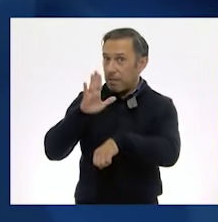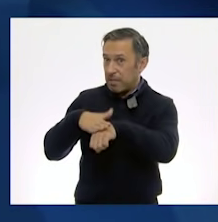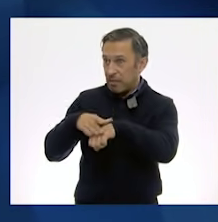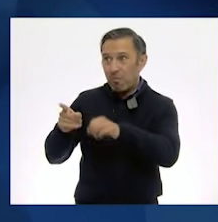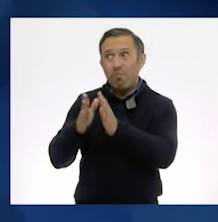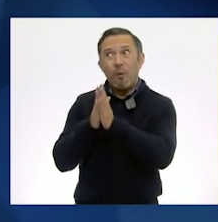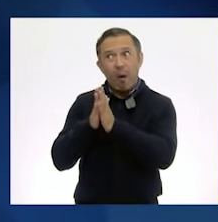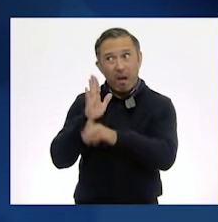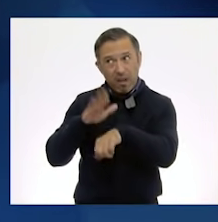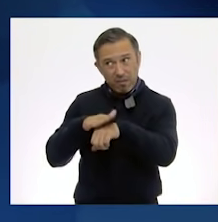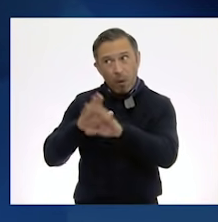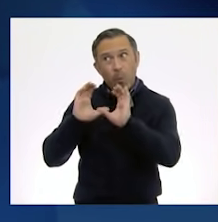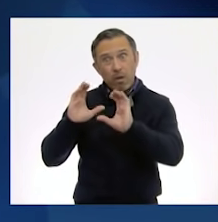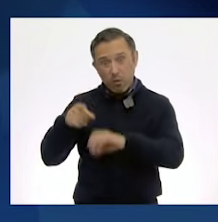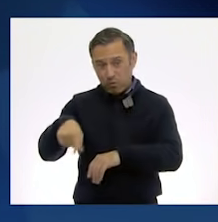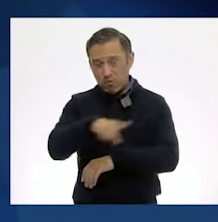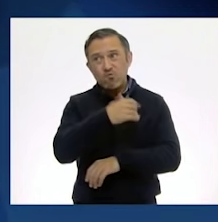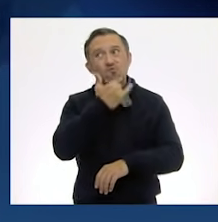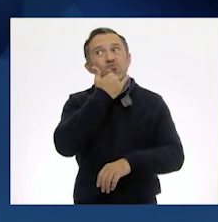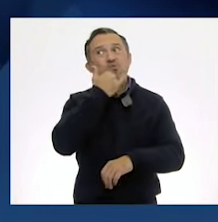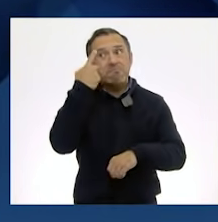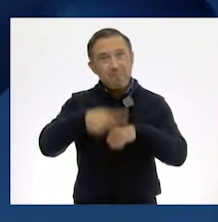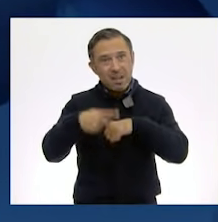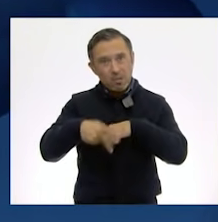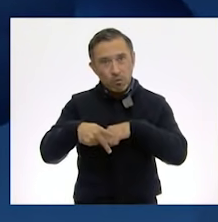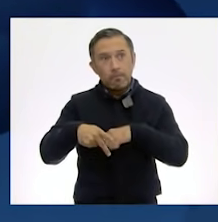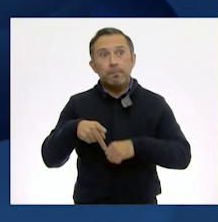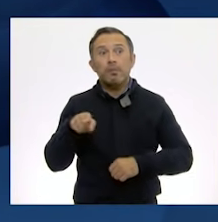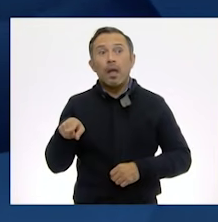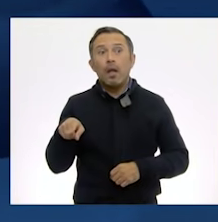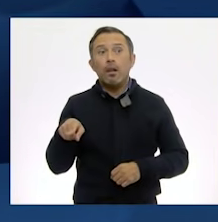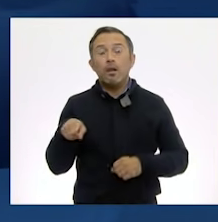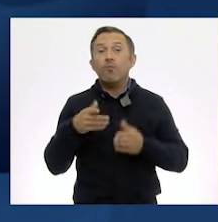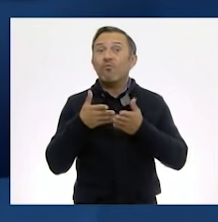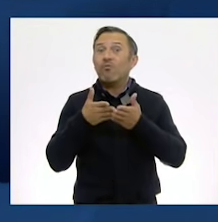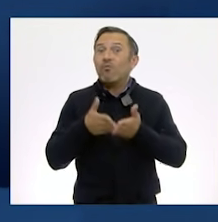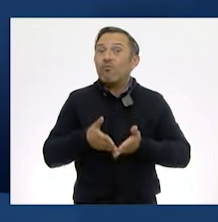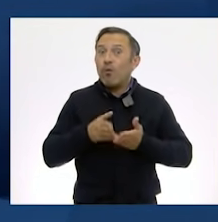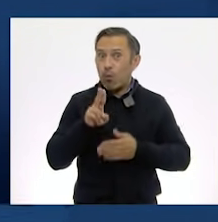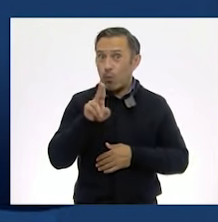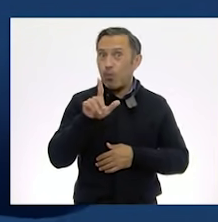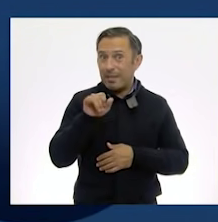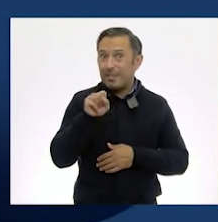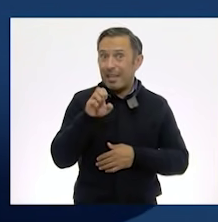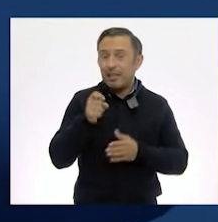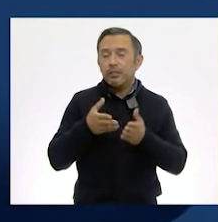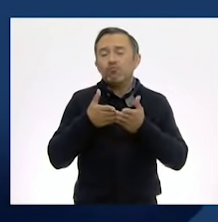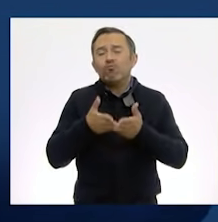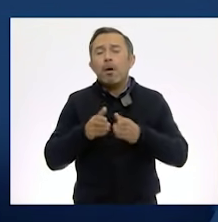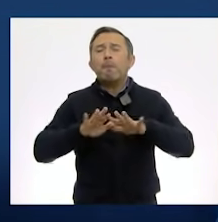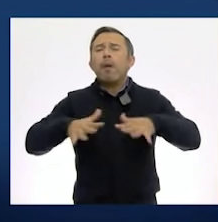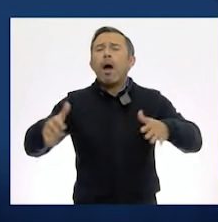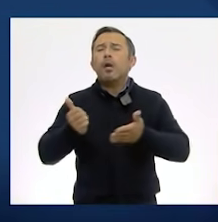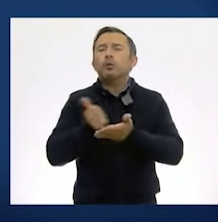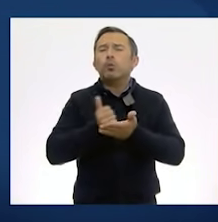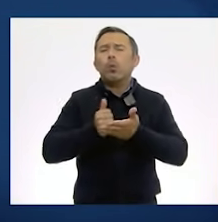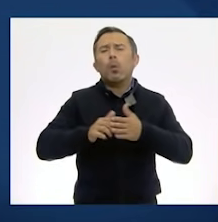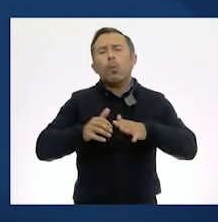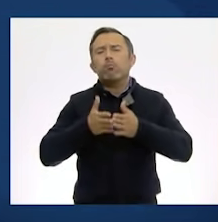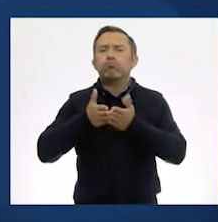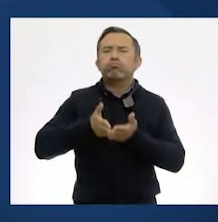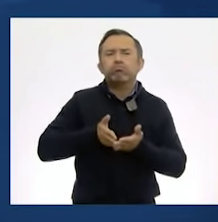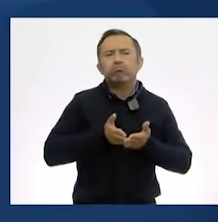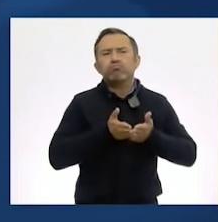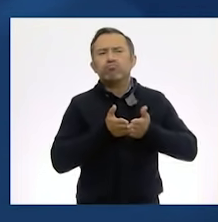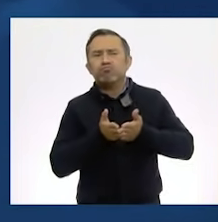para evitar tal peligro. Y he aquí que el bajel en el que Ulises navegaba por el mar azul se acercaba